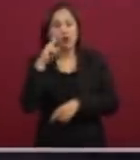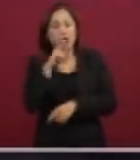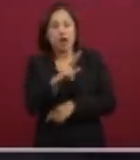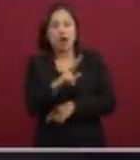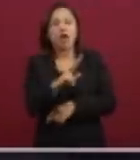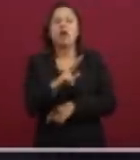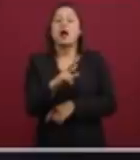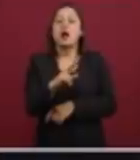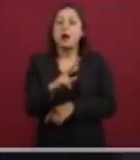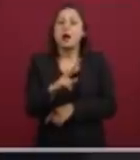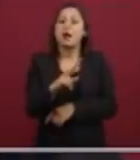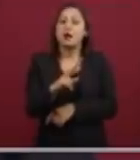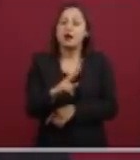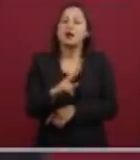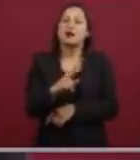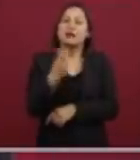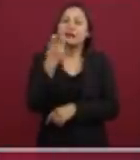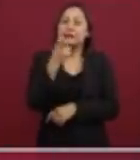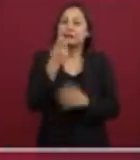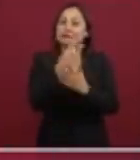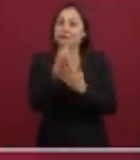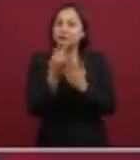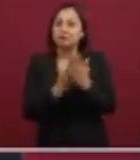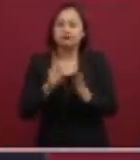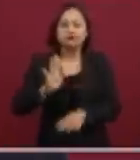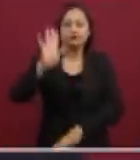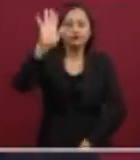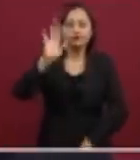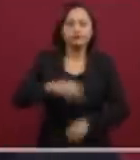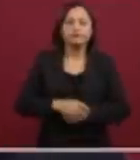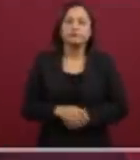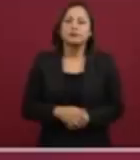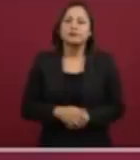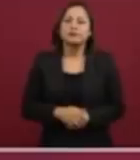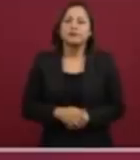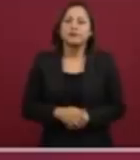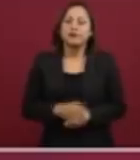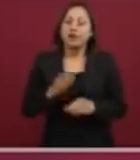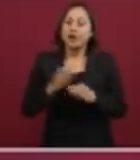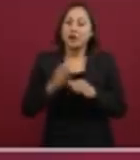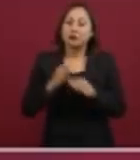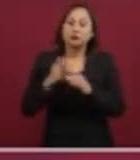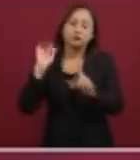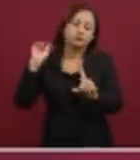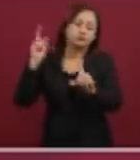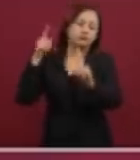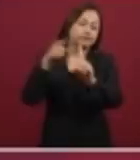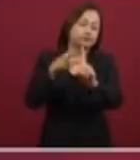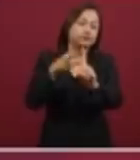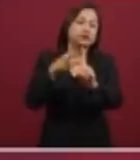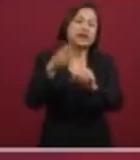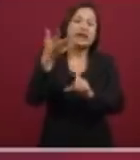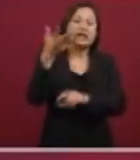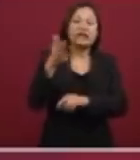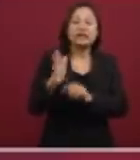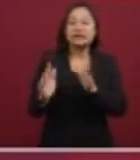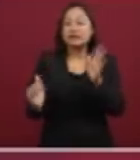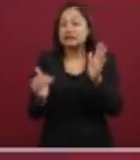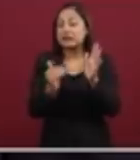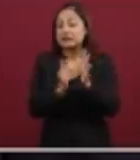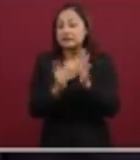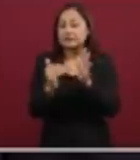Tenemos como propósito llegar a 10 millones de becas para